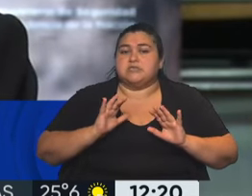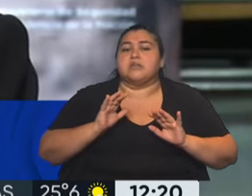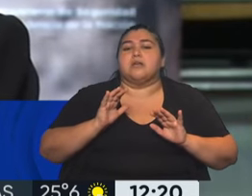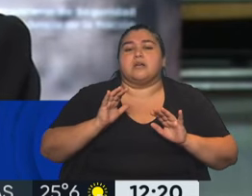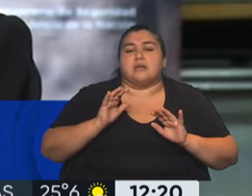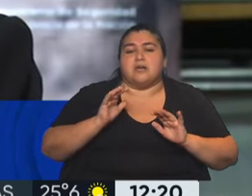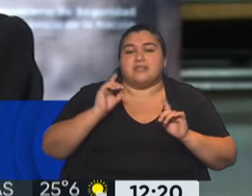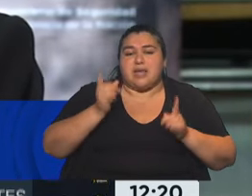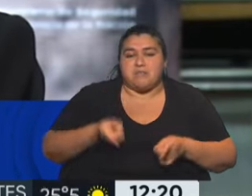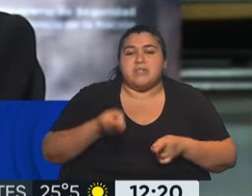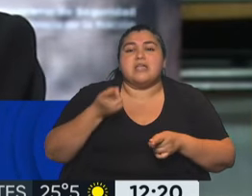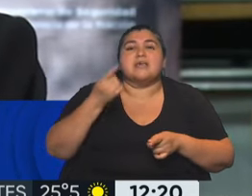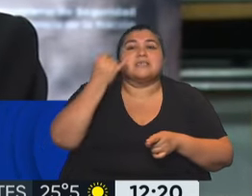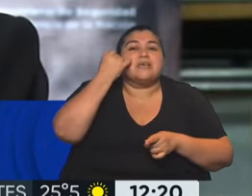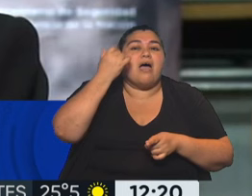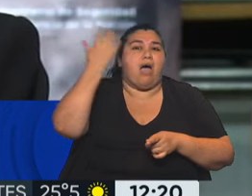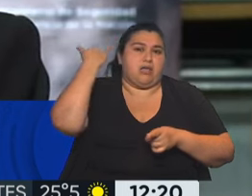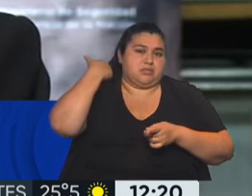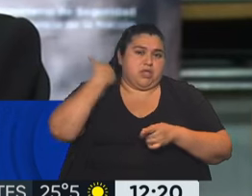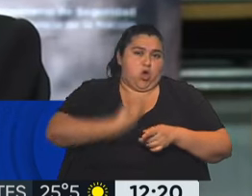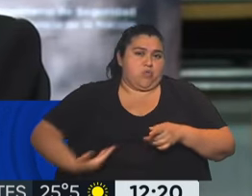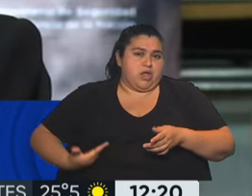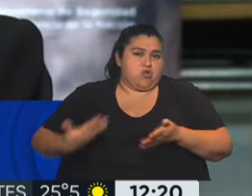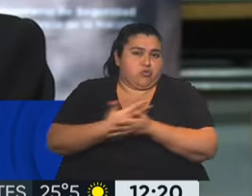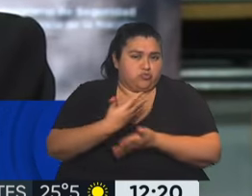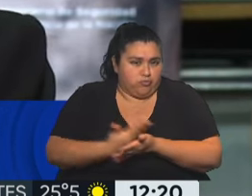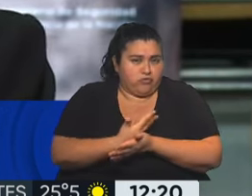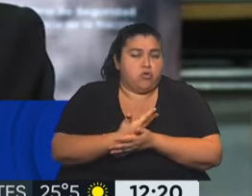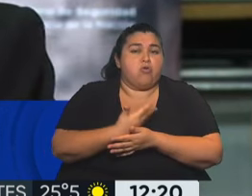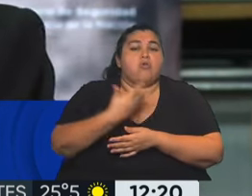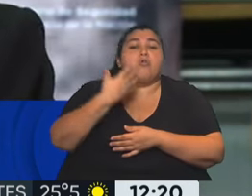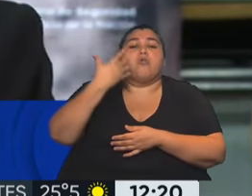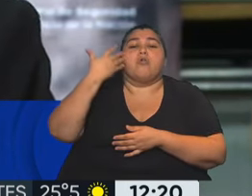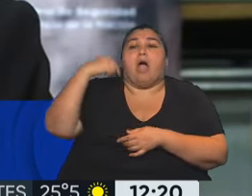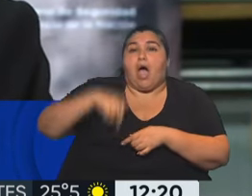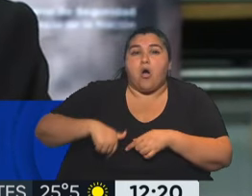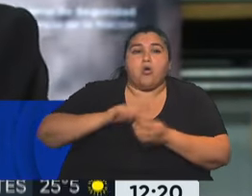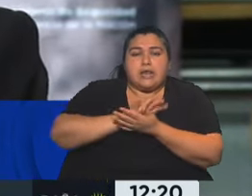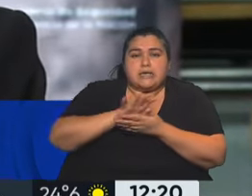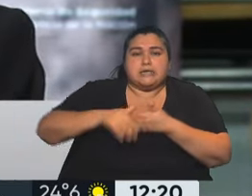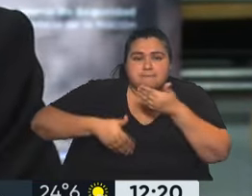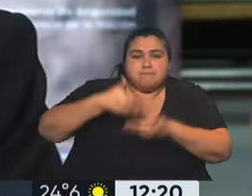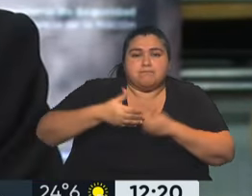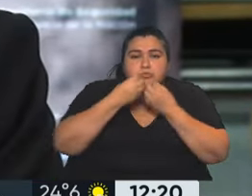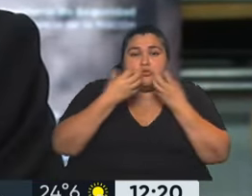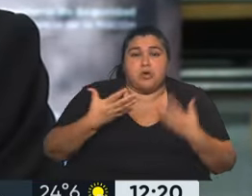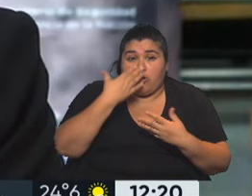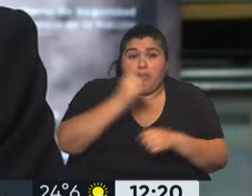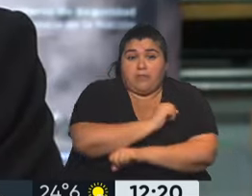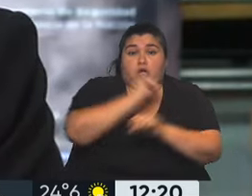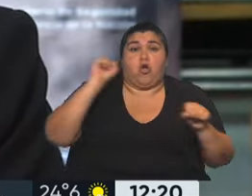situación heredada y lo que estamos haciendo para salir, que de golpe de la noche a la